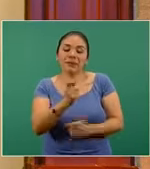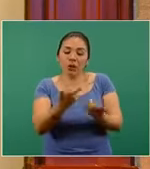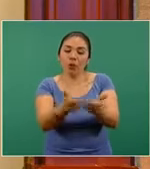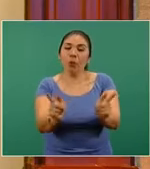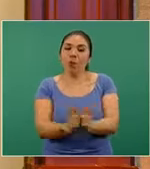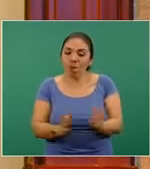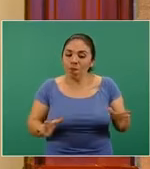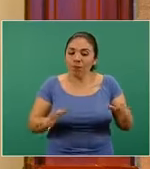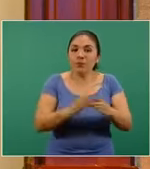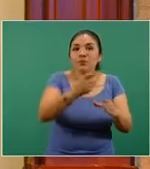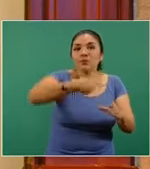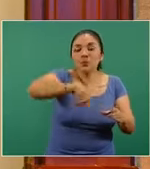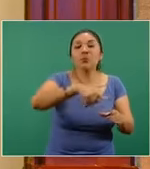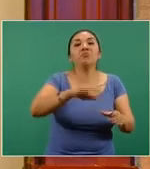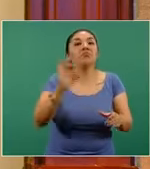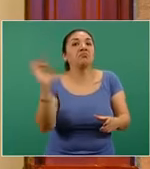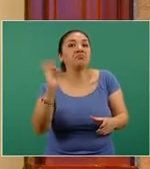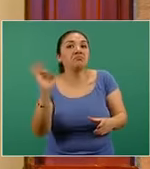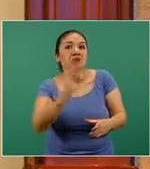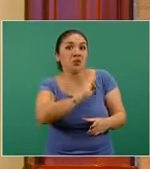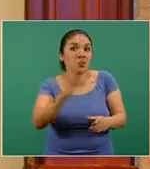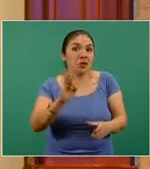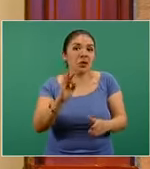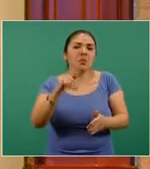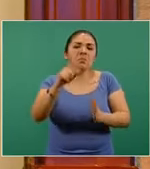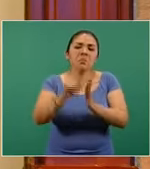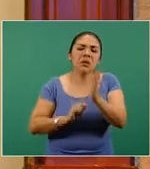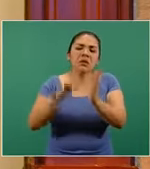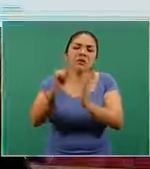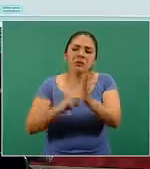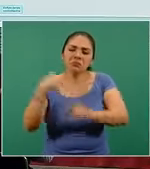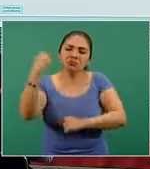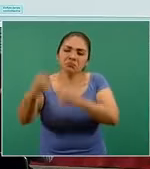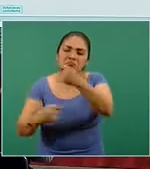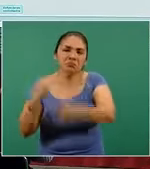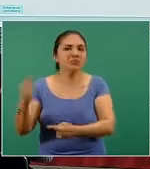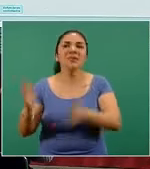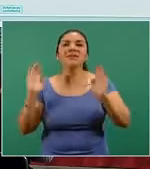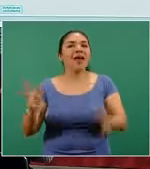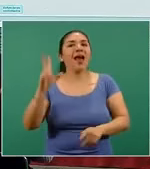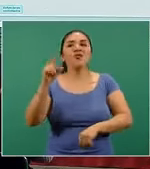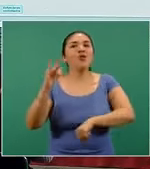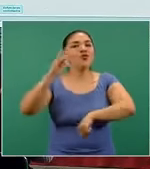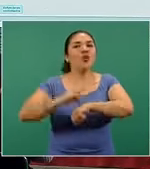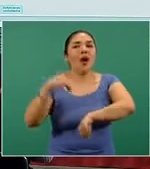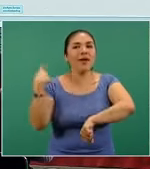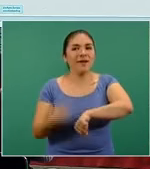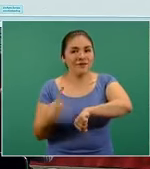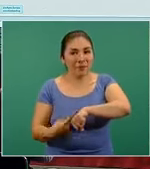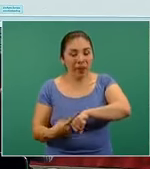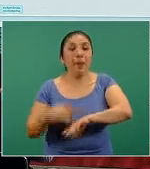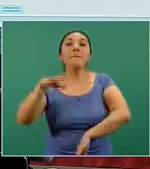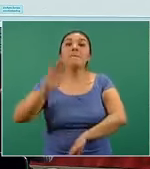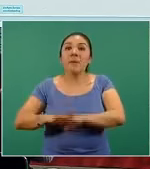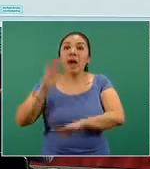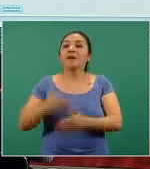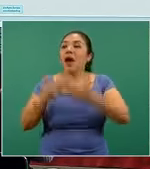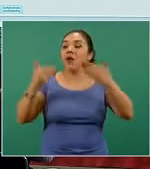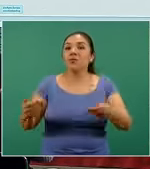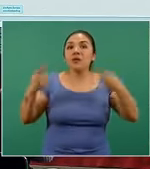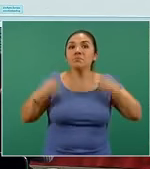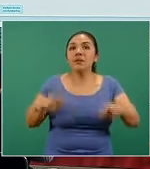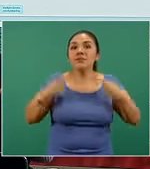que potencialmente y por lo menos en siguientes meses ya no se puede enfermar, pero a esto les podemos ir sumando también las personas